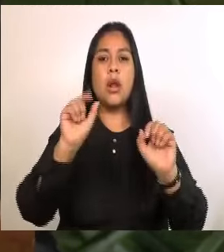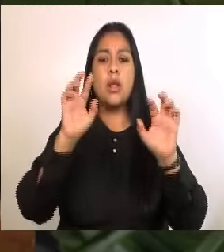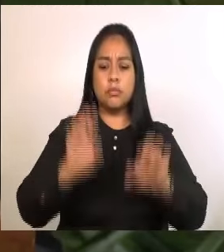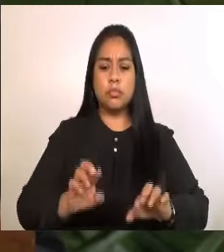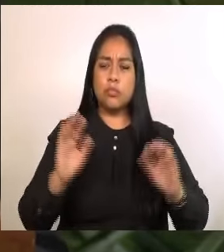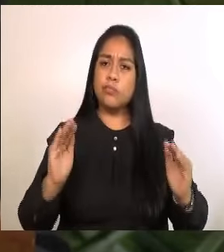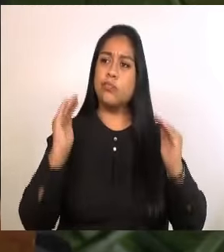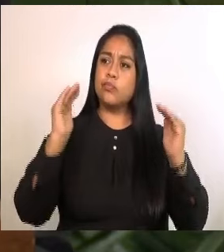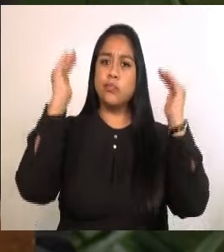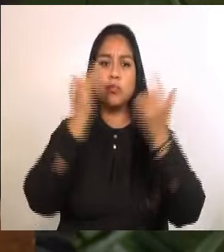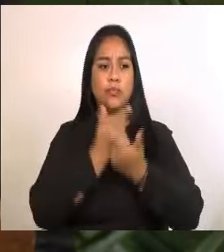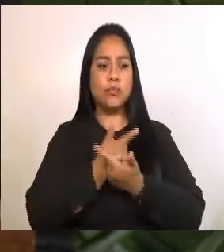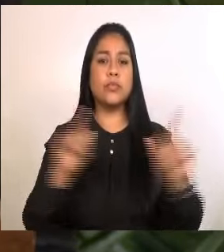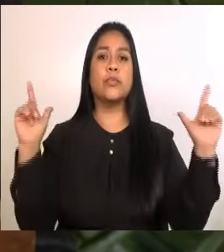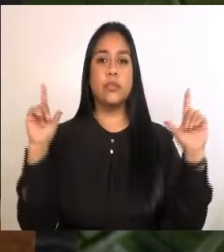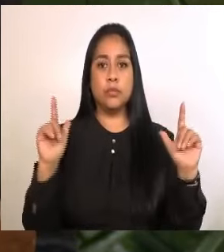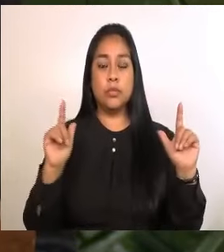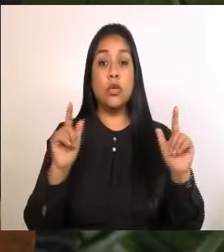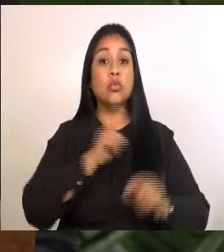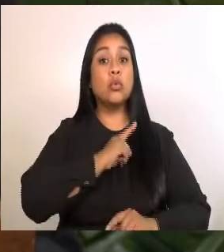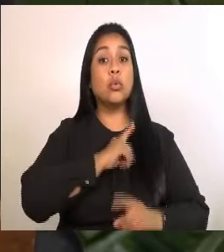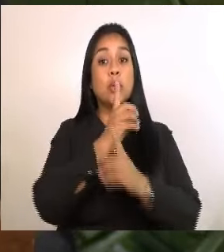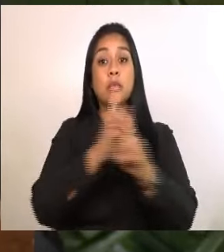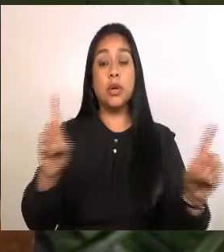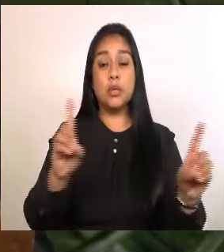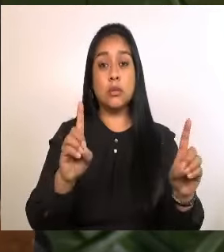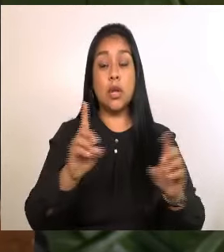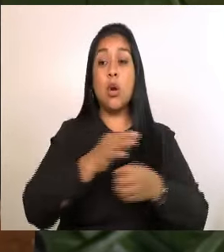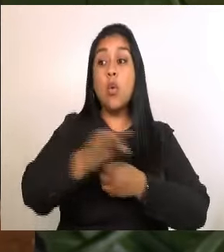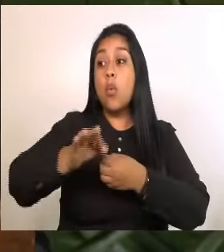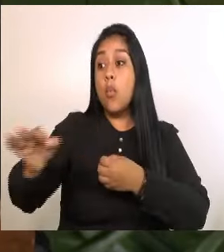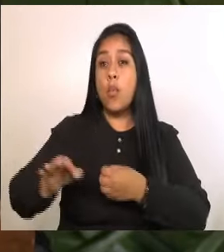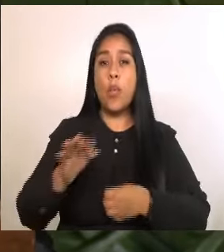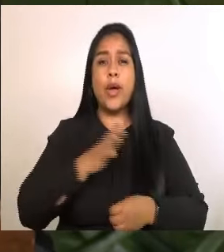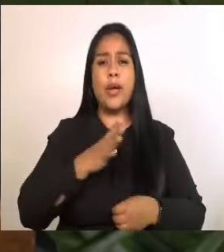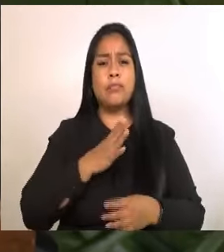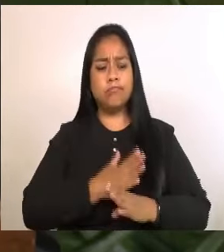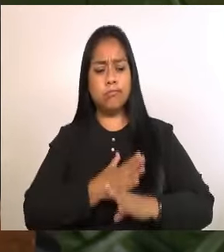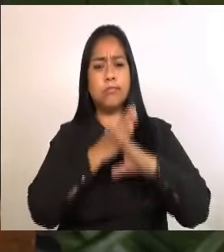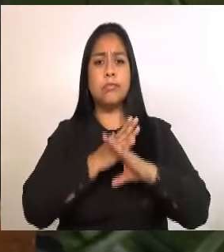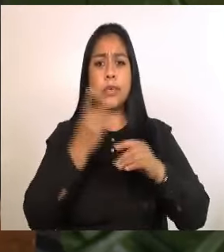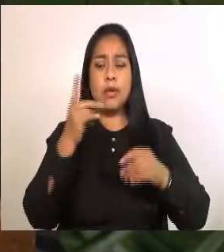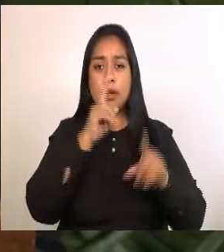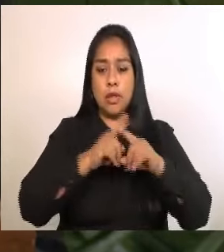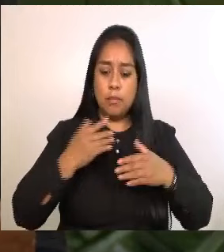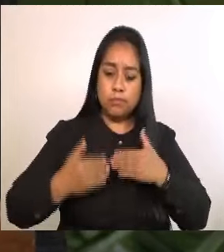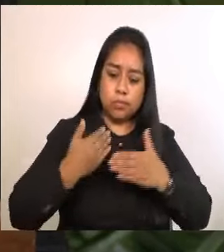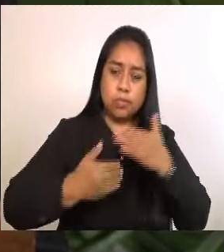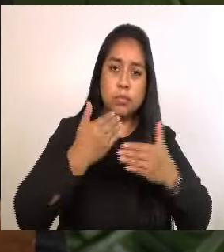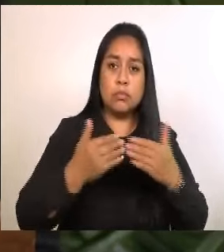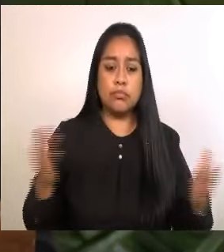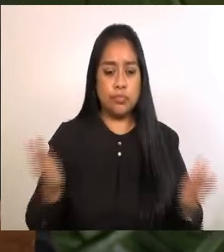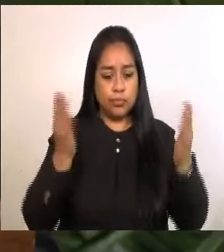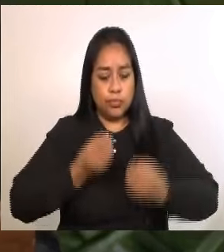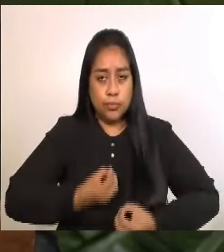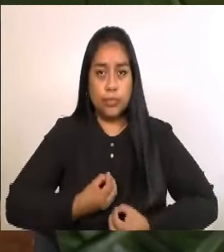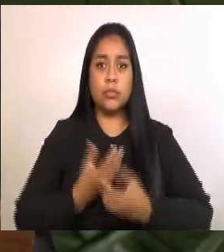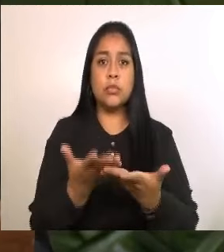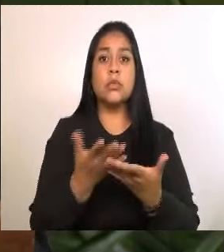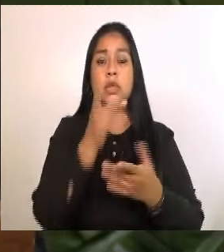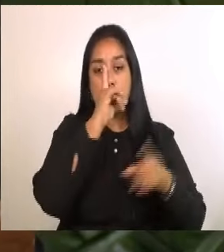libres. Solo en democracia los pueblos tienen las garantías de progresar, de expresarse